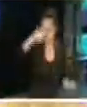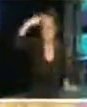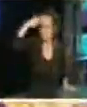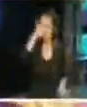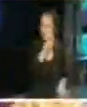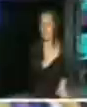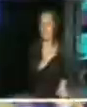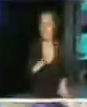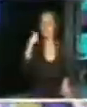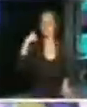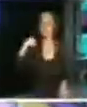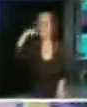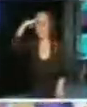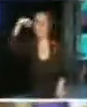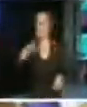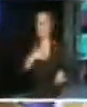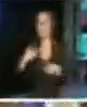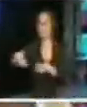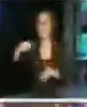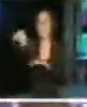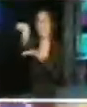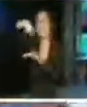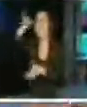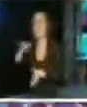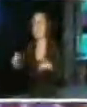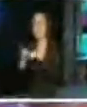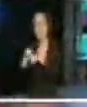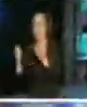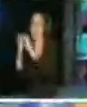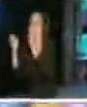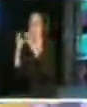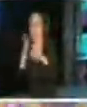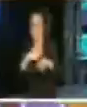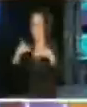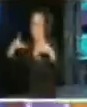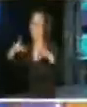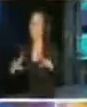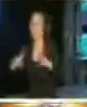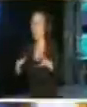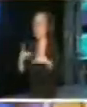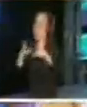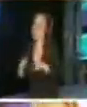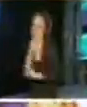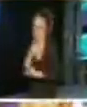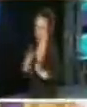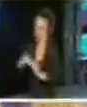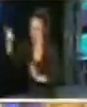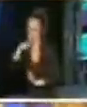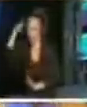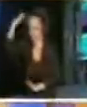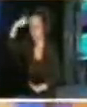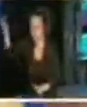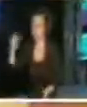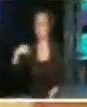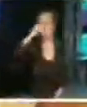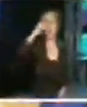en La Palma con los enanos. Que quitar de su coche la sillita homologada que le hace mayor. A Paulino su ilusión. Ser portada en